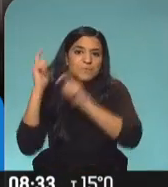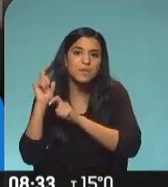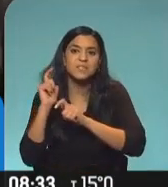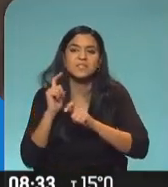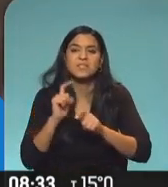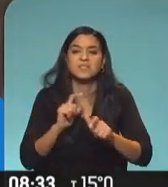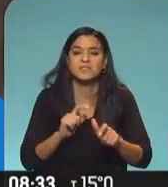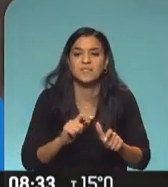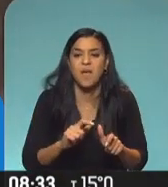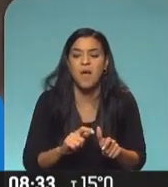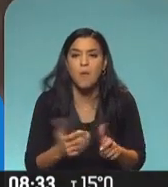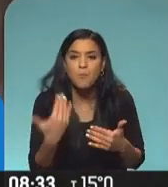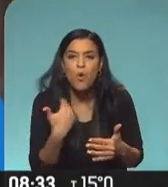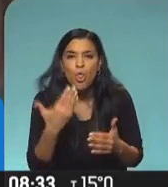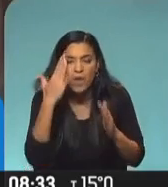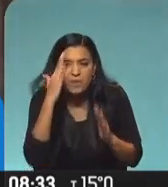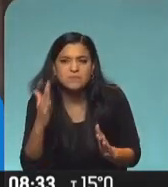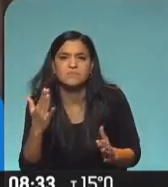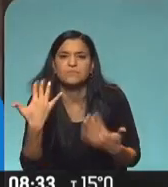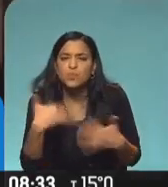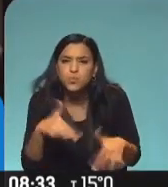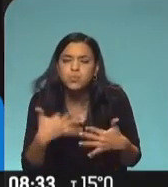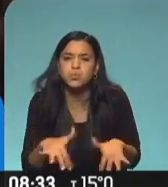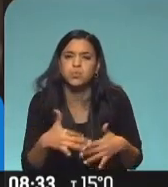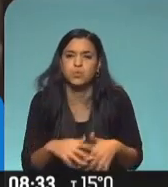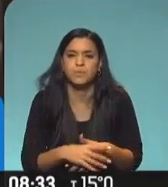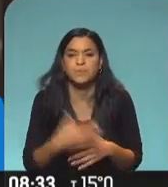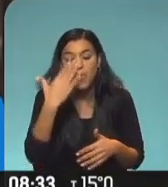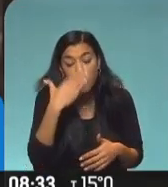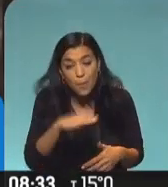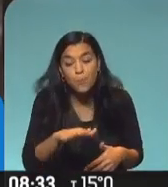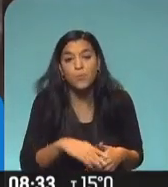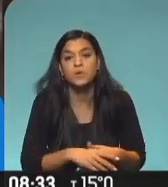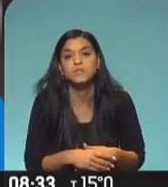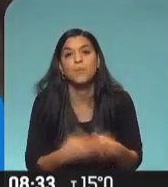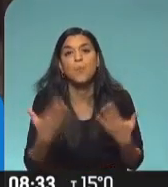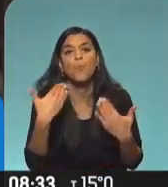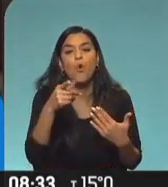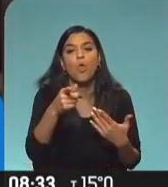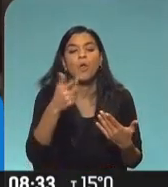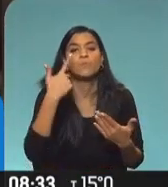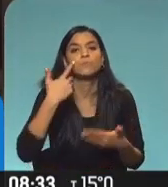poder escuchar y asimilar y después poder volcarlo de la